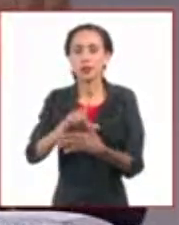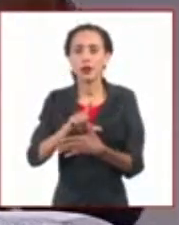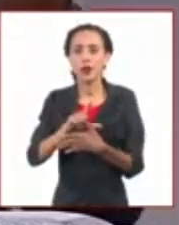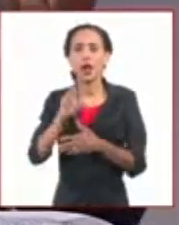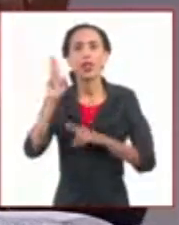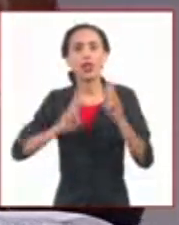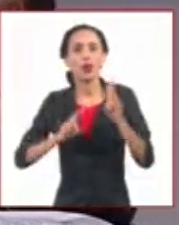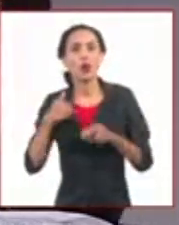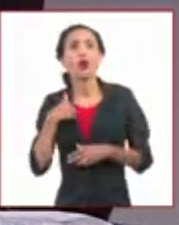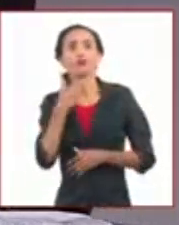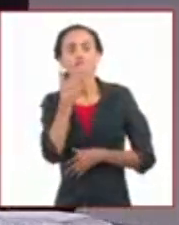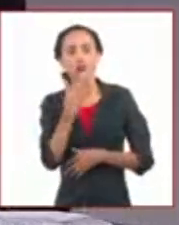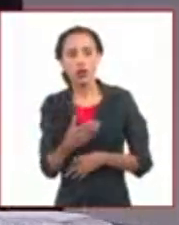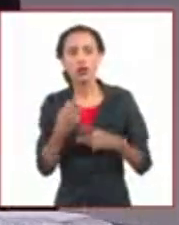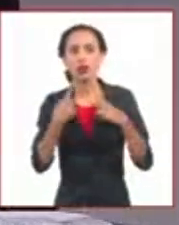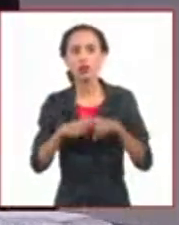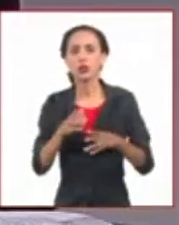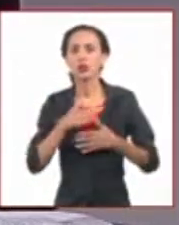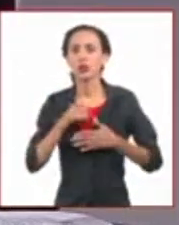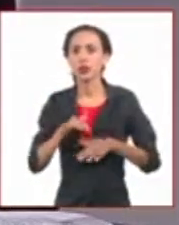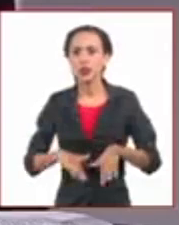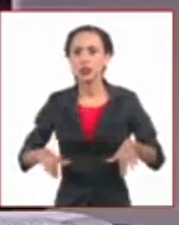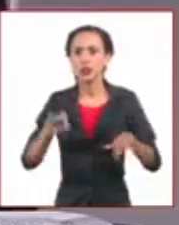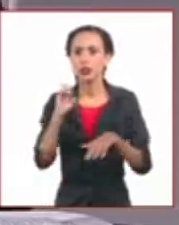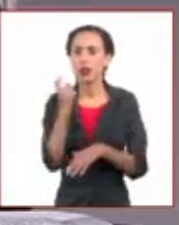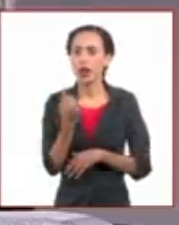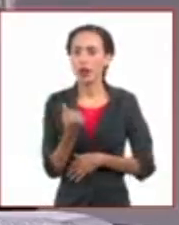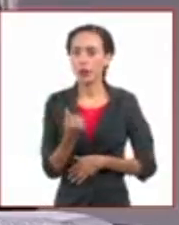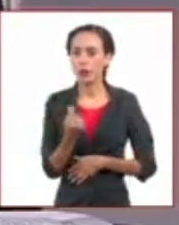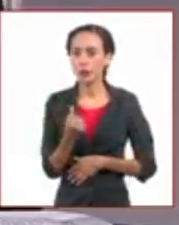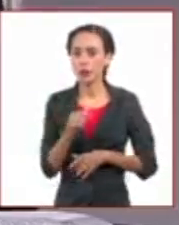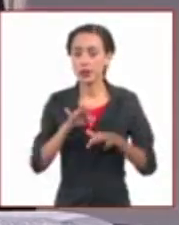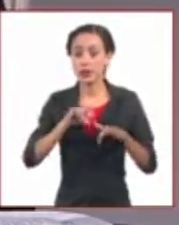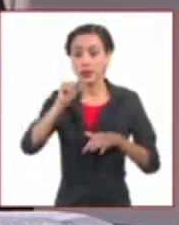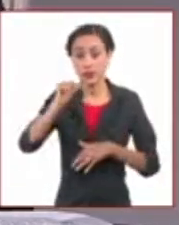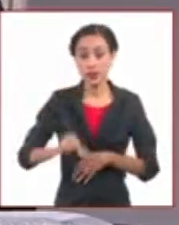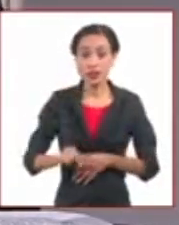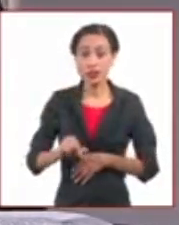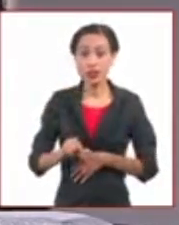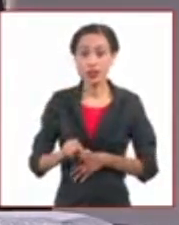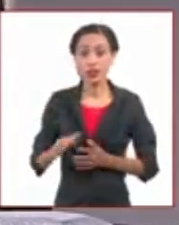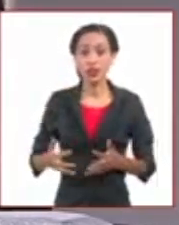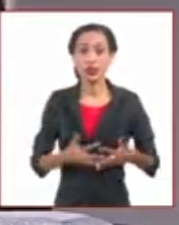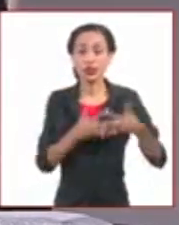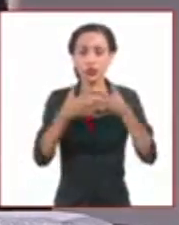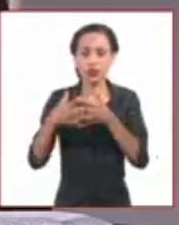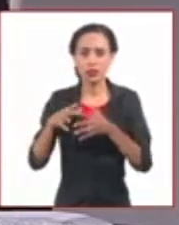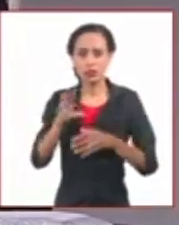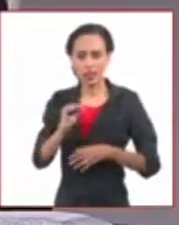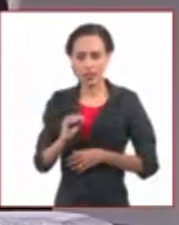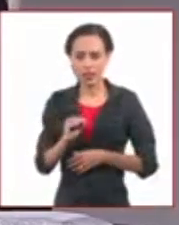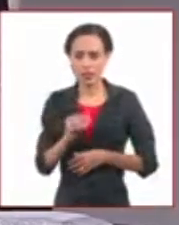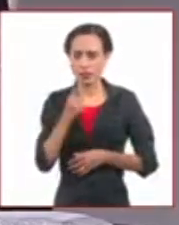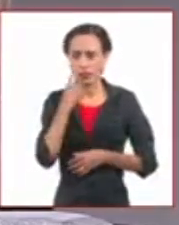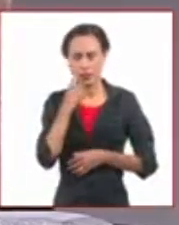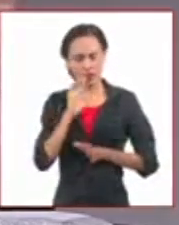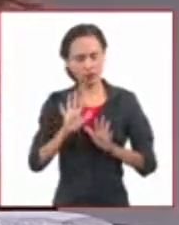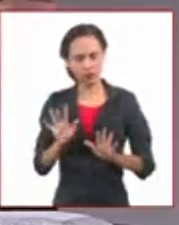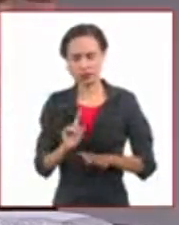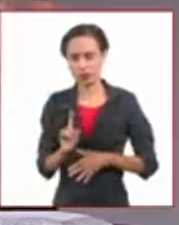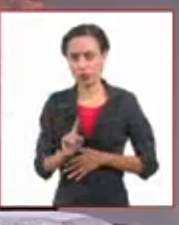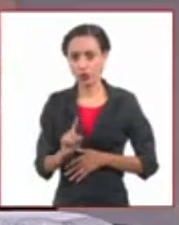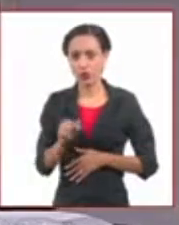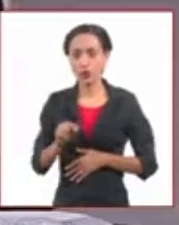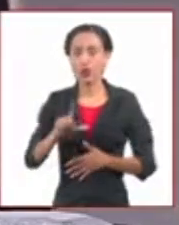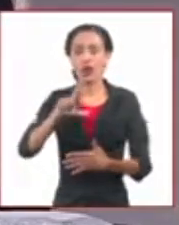resolver en parte nuestra situación económica y el secretario de estado norteamericano en marcha dice no no no vamos a mantener el territorio latinoamericano